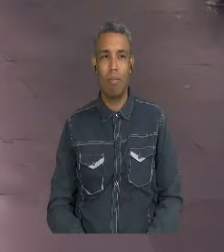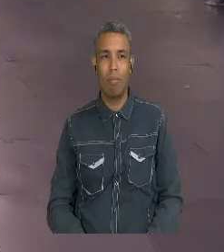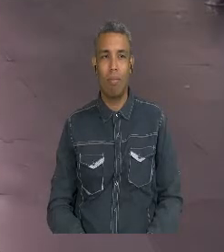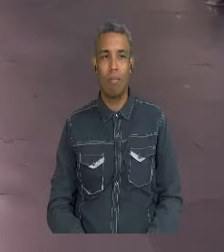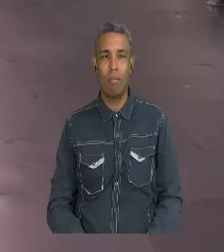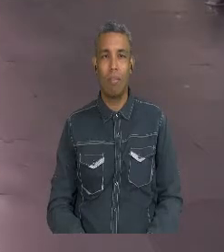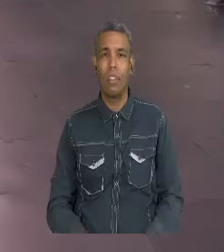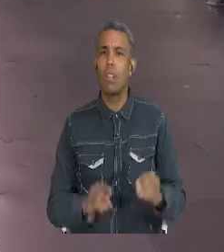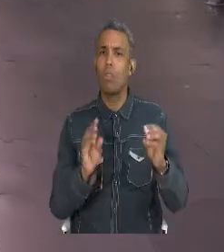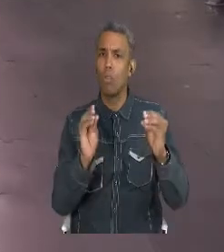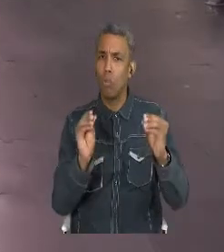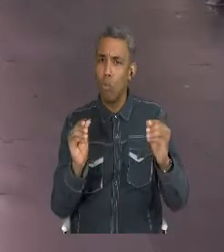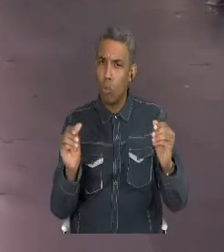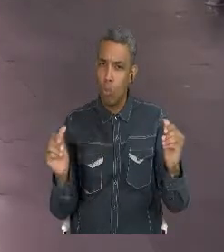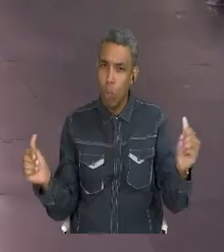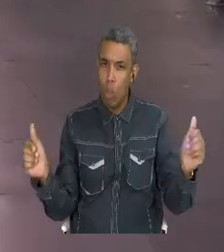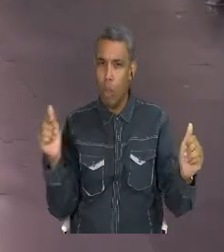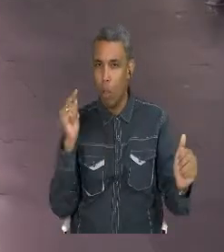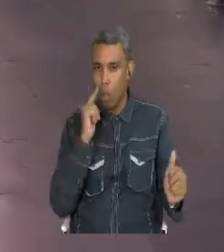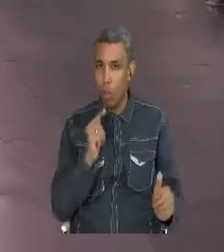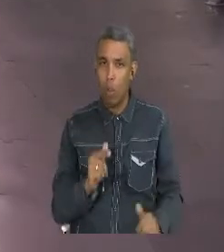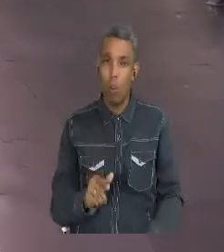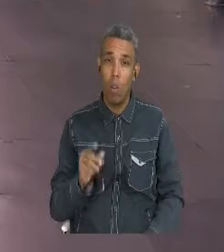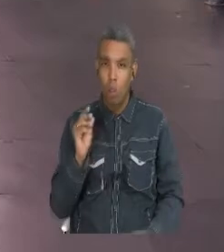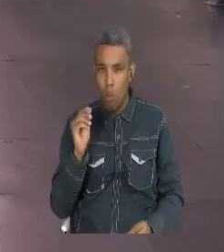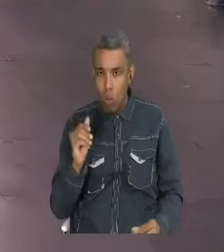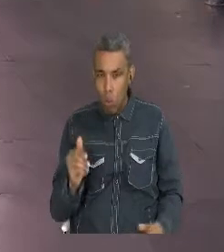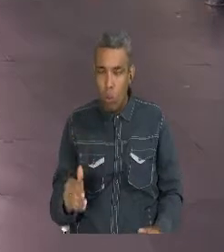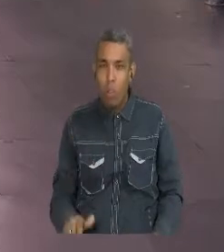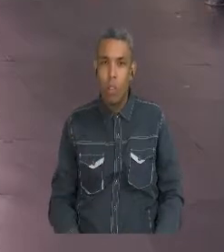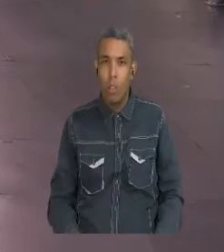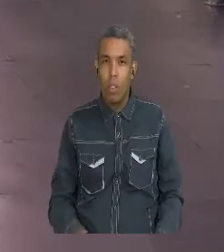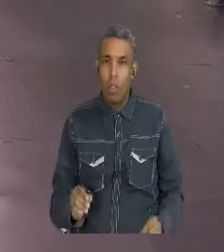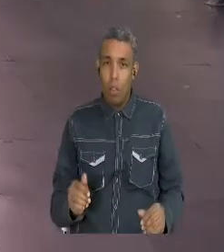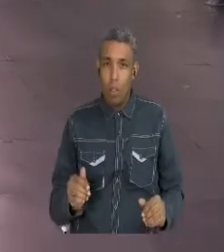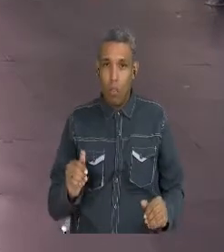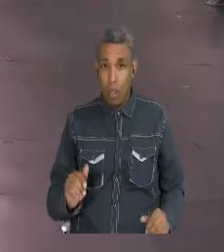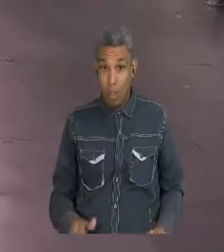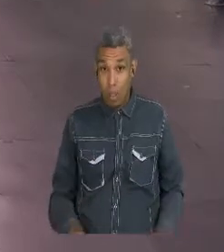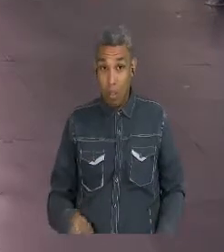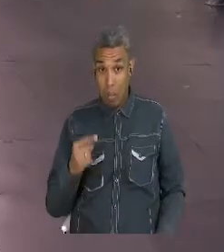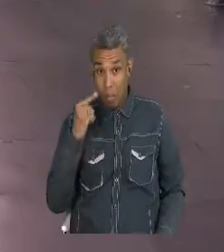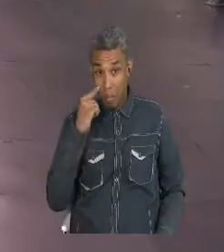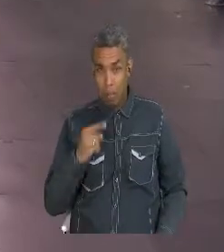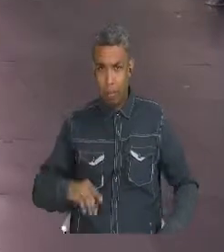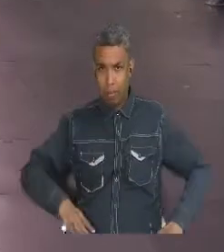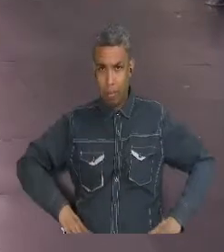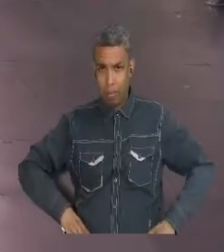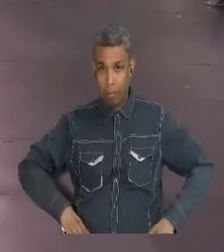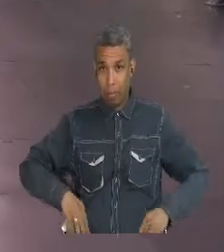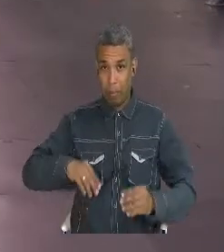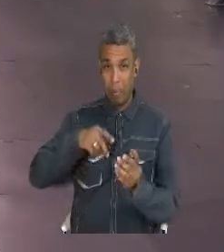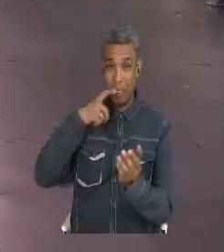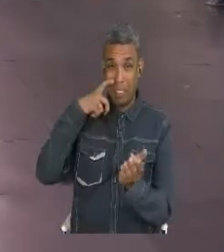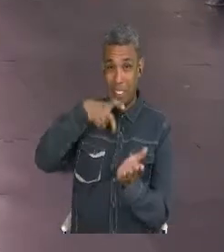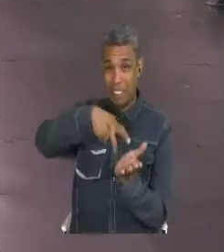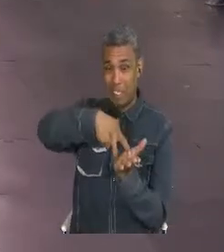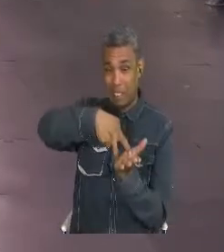lento y suave, ¿sí? Al hacer la flexión, vamos a apretar el abdomen haciendo el movimiento. Entonces, le vamos a pedir a nuestra compañera que haga